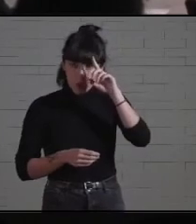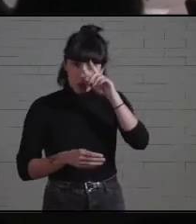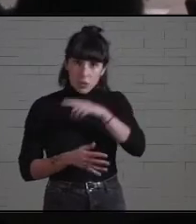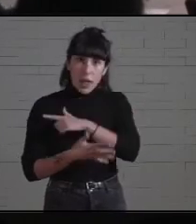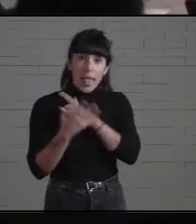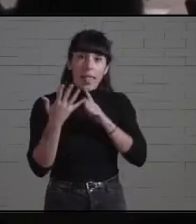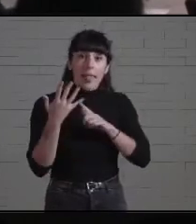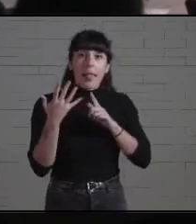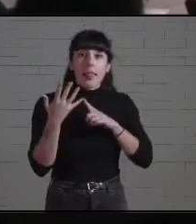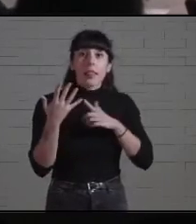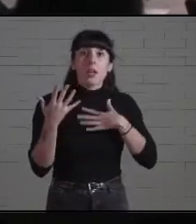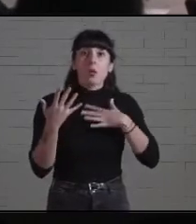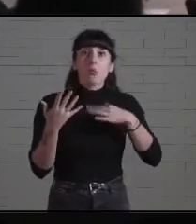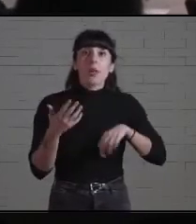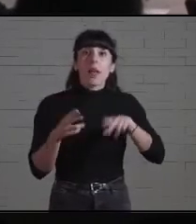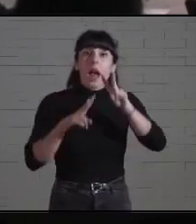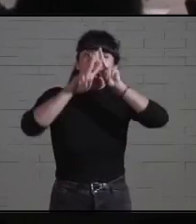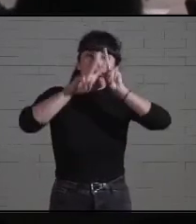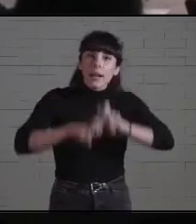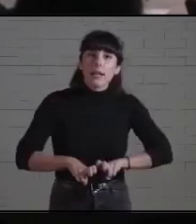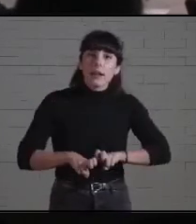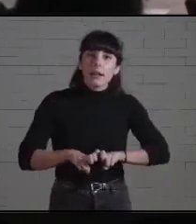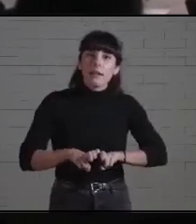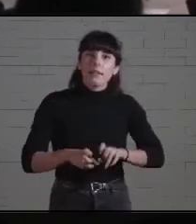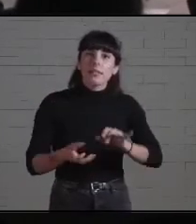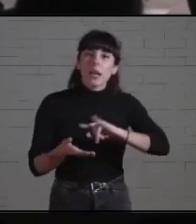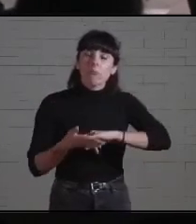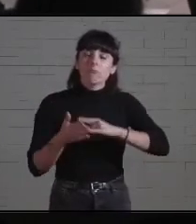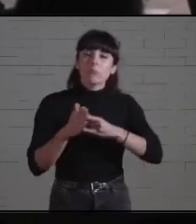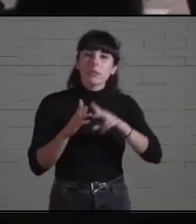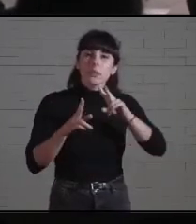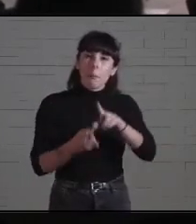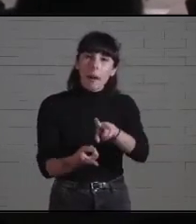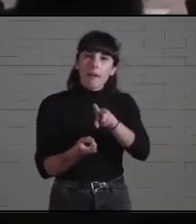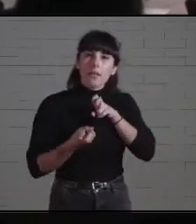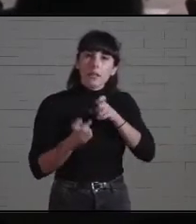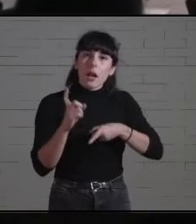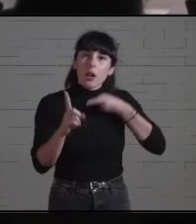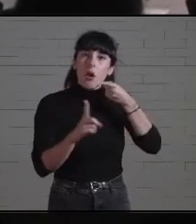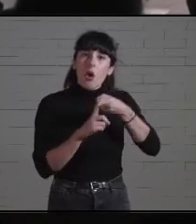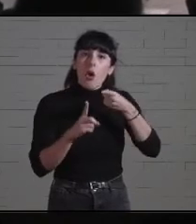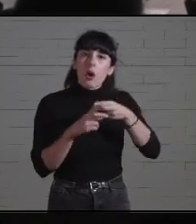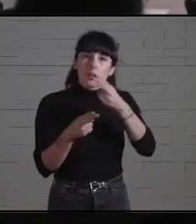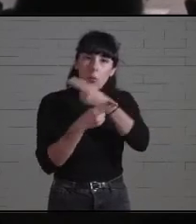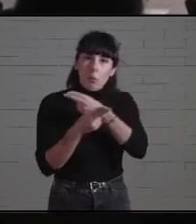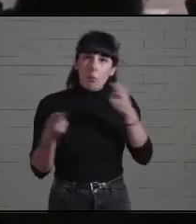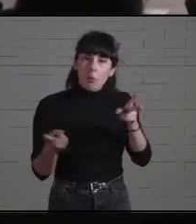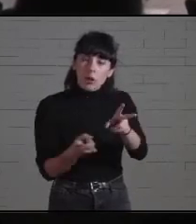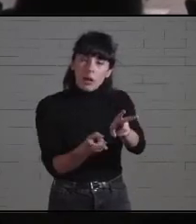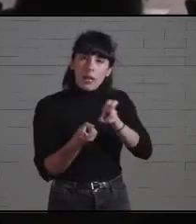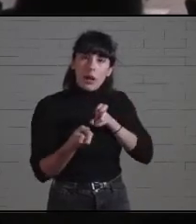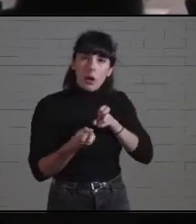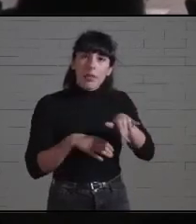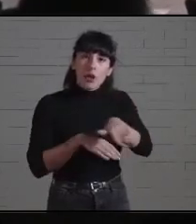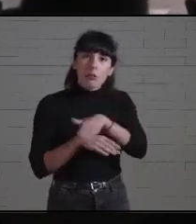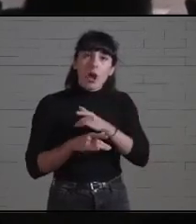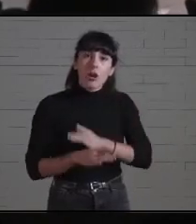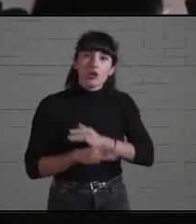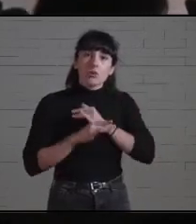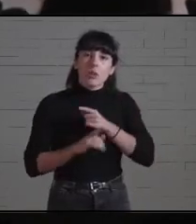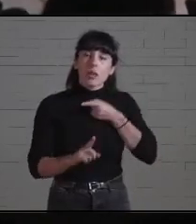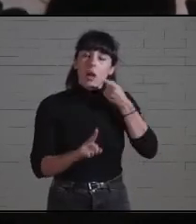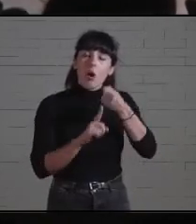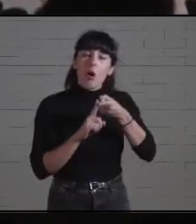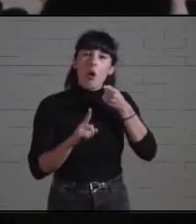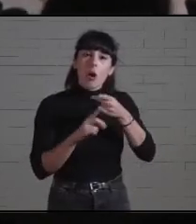sistema fiscal en su conjunto para garantizar una recaudación pública suficiente que permita desarrollar